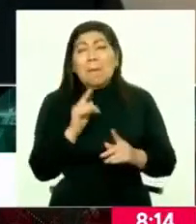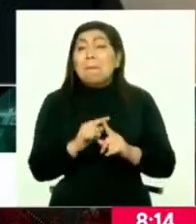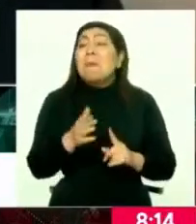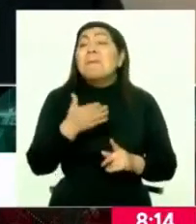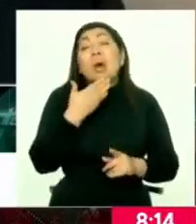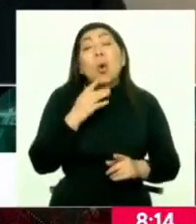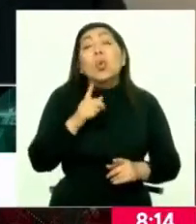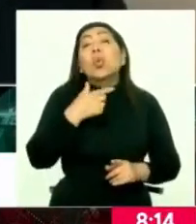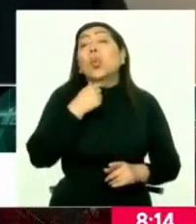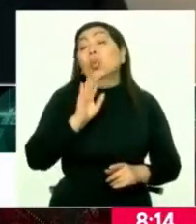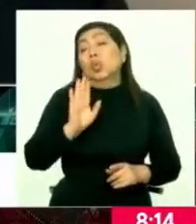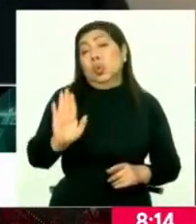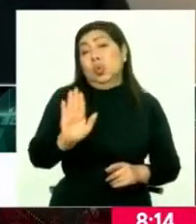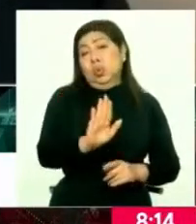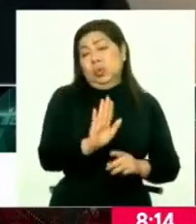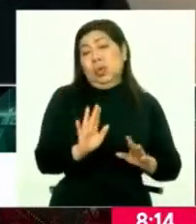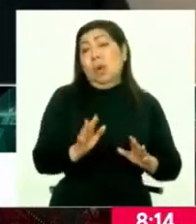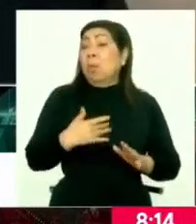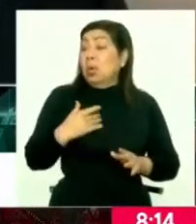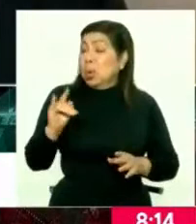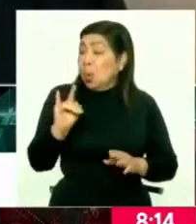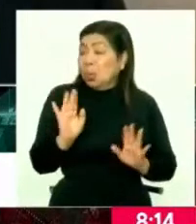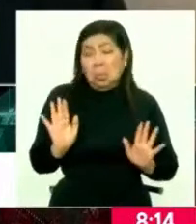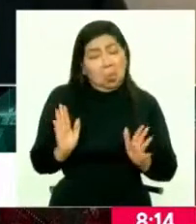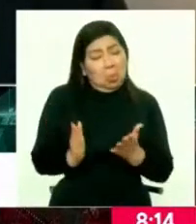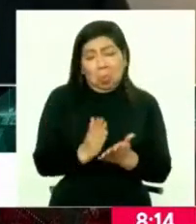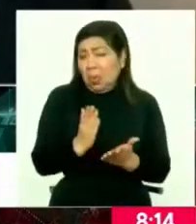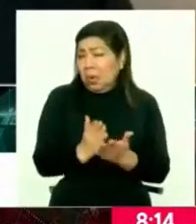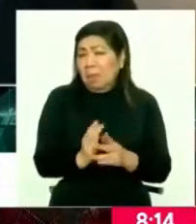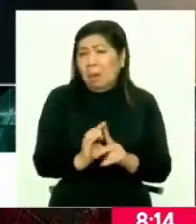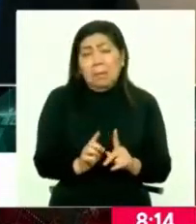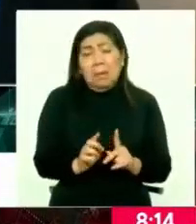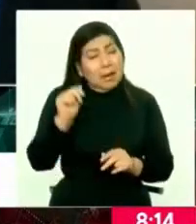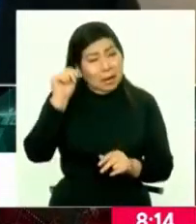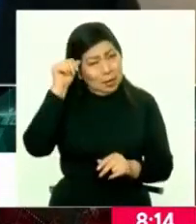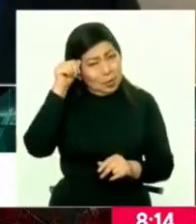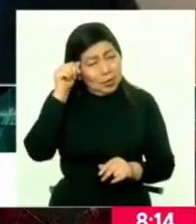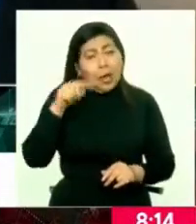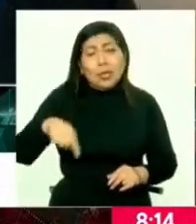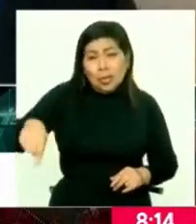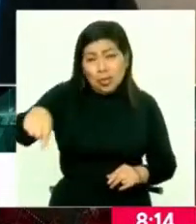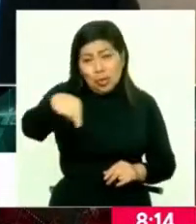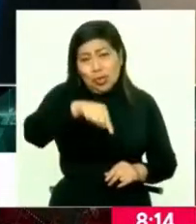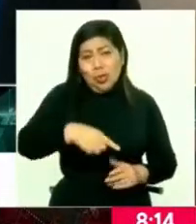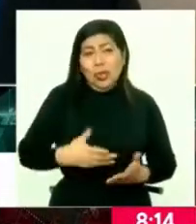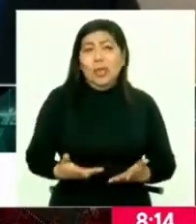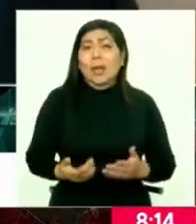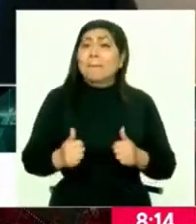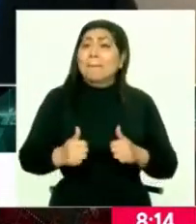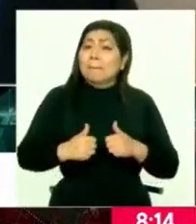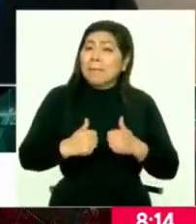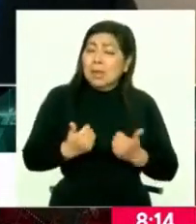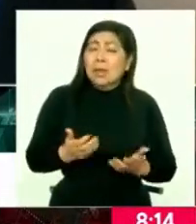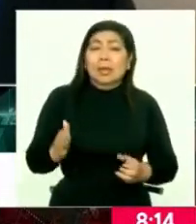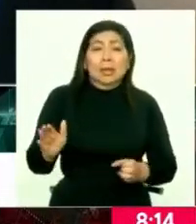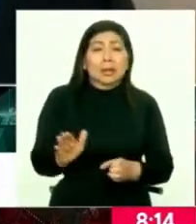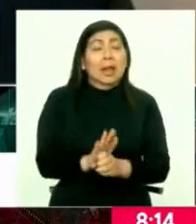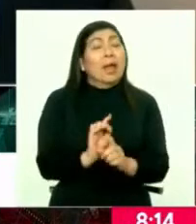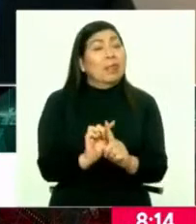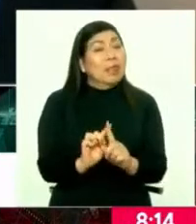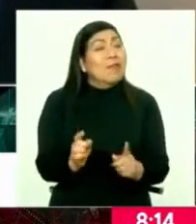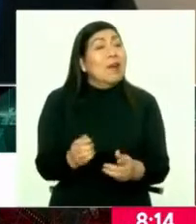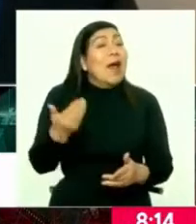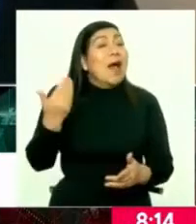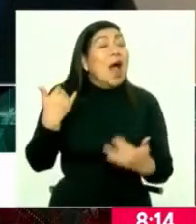cómodas utilizando las mascarillas la pueden utilizar sin ningún problema. Y hay que recordar también que ahora vivimos en una etapa completamente